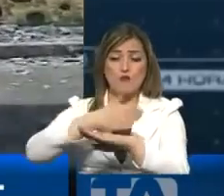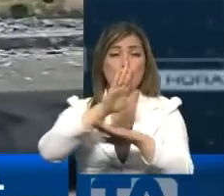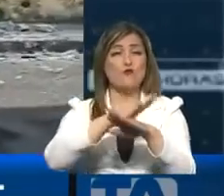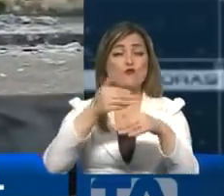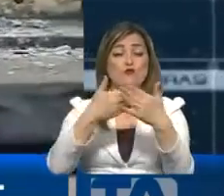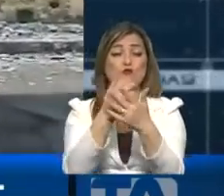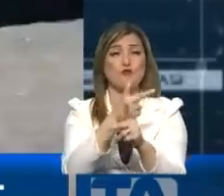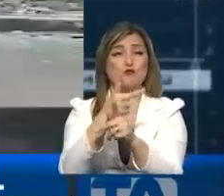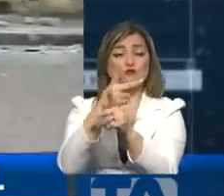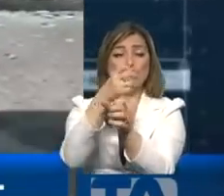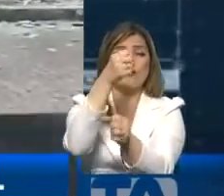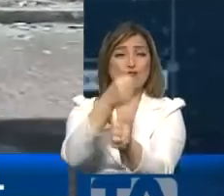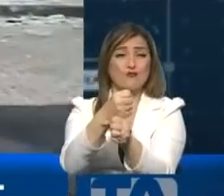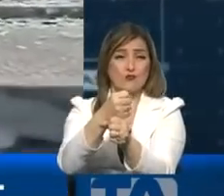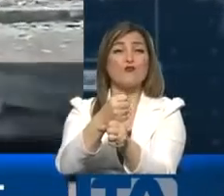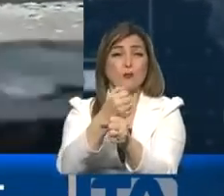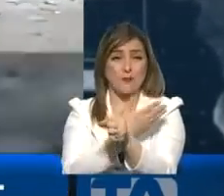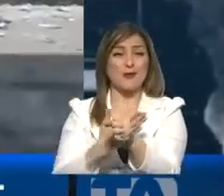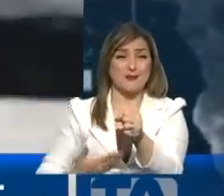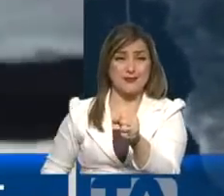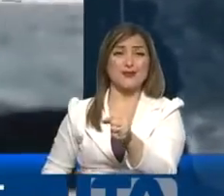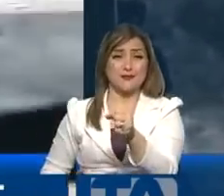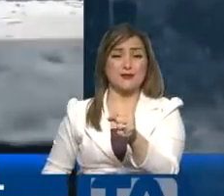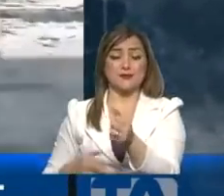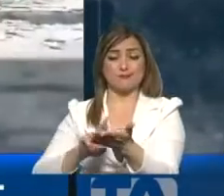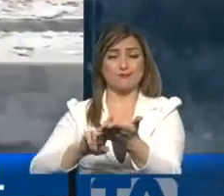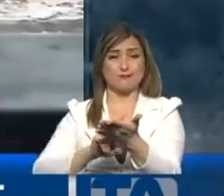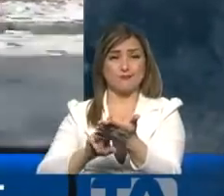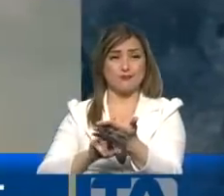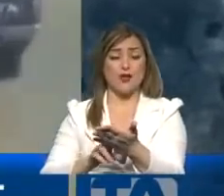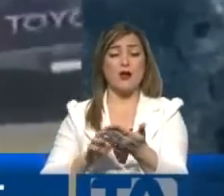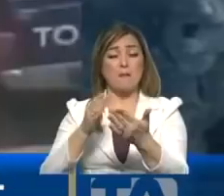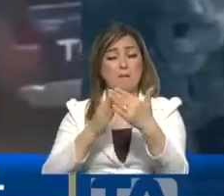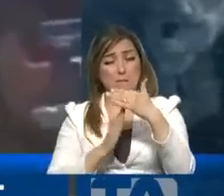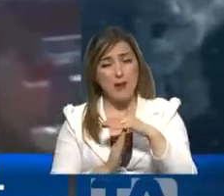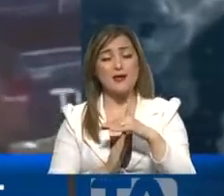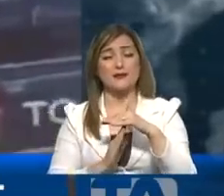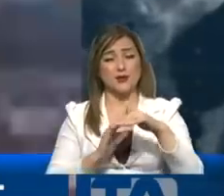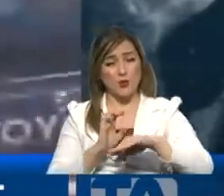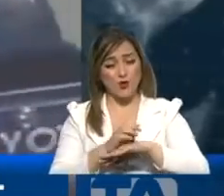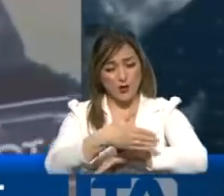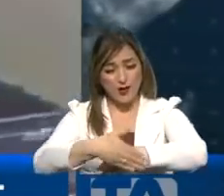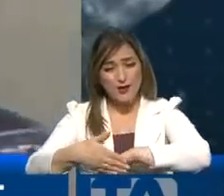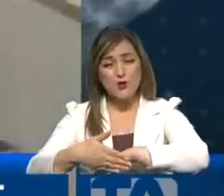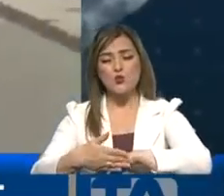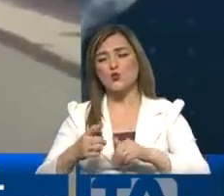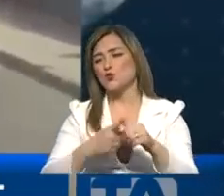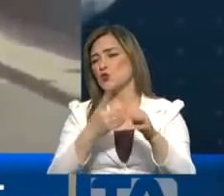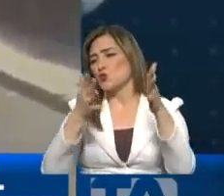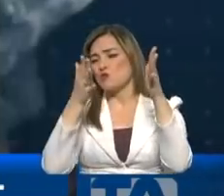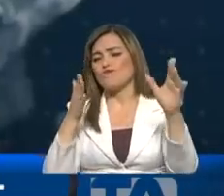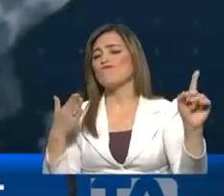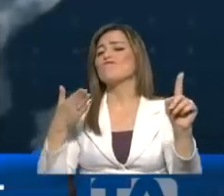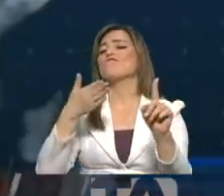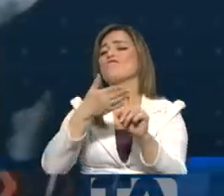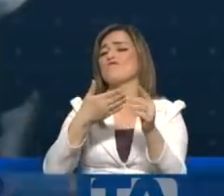una nueva reunión del Consejo de Seguridad Pública y del Estado, pues devolver la paz a las calles, se ha dicho, es una de las principales